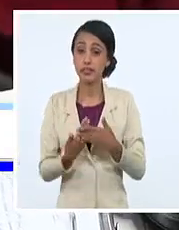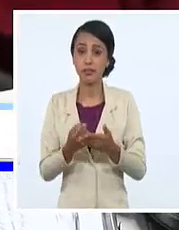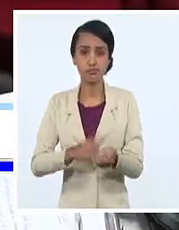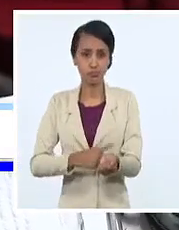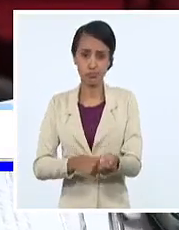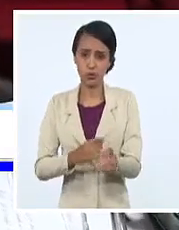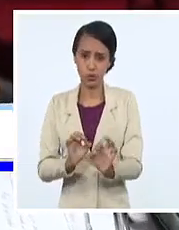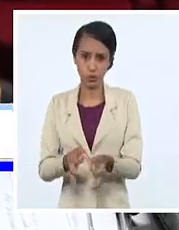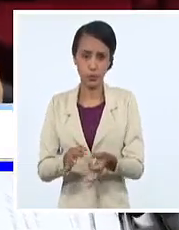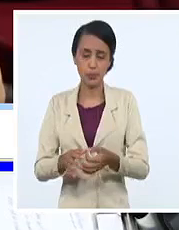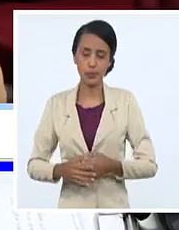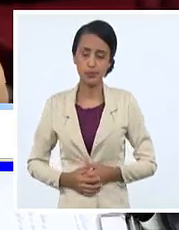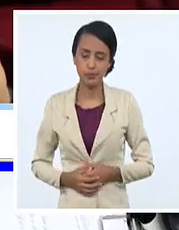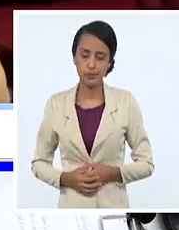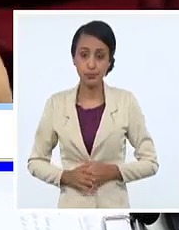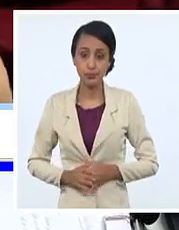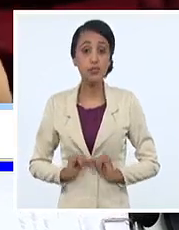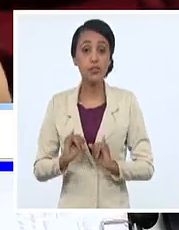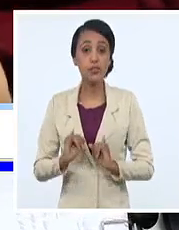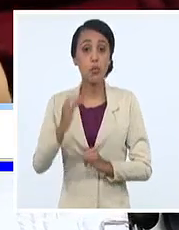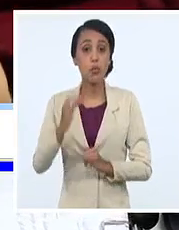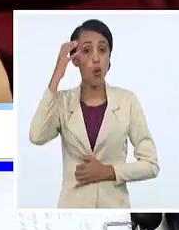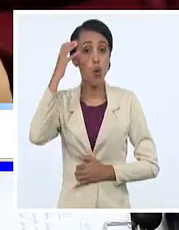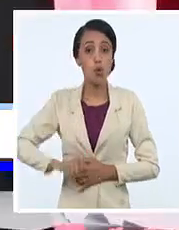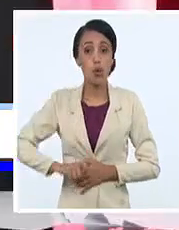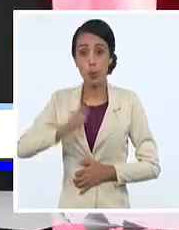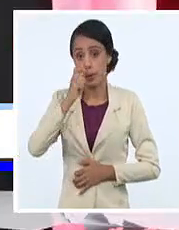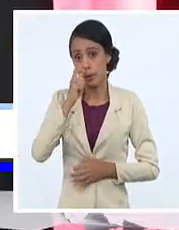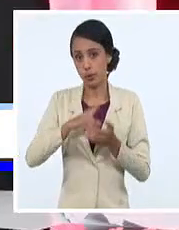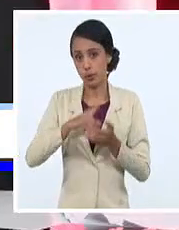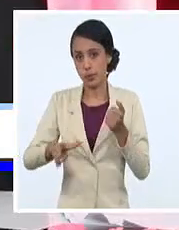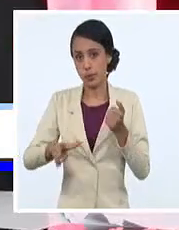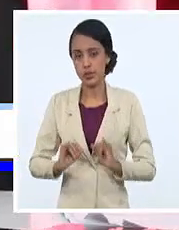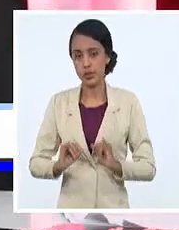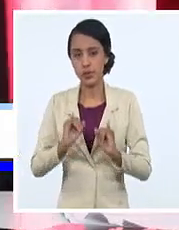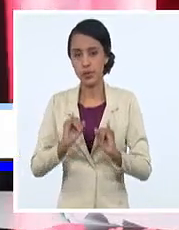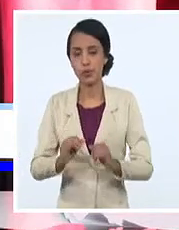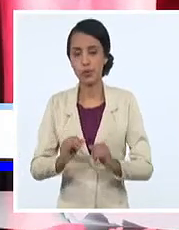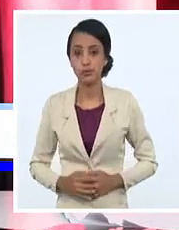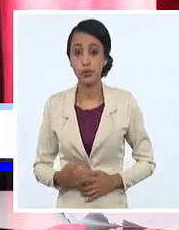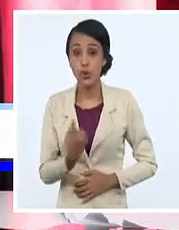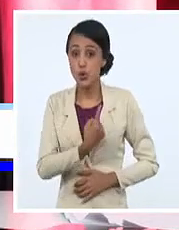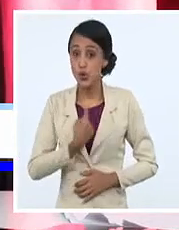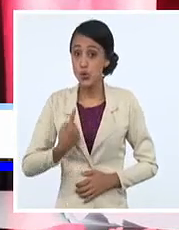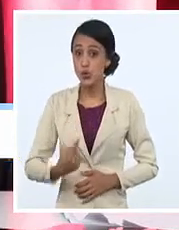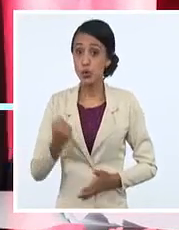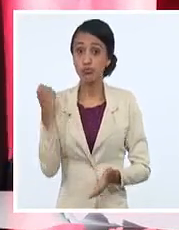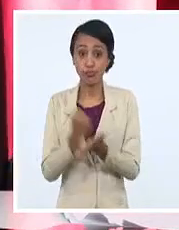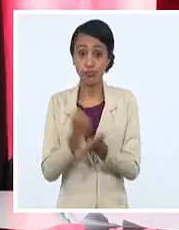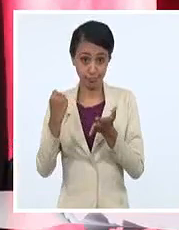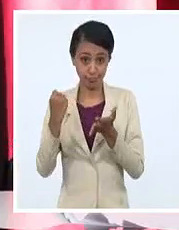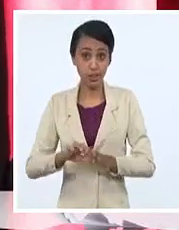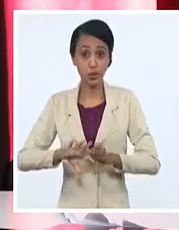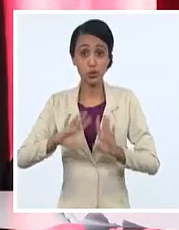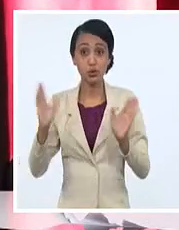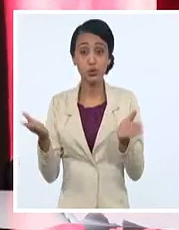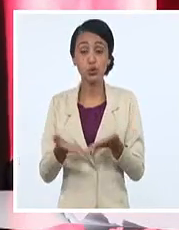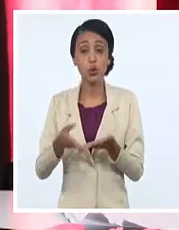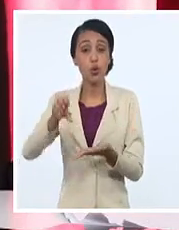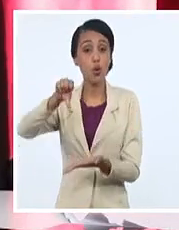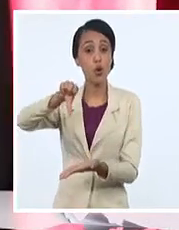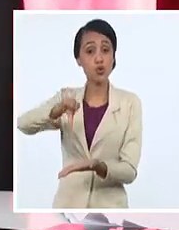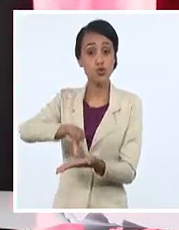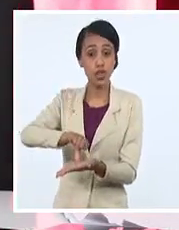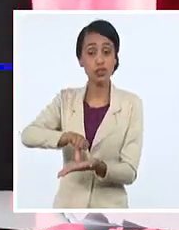informó el gobernador de la provincia, Mario Sabines Lorenzo. Estamos autorizando a que todos los centros